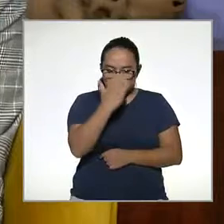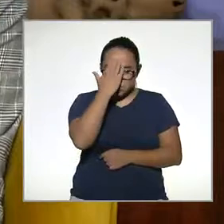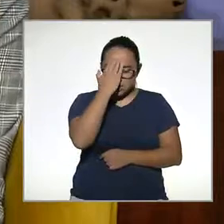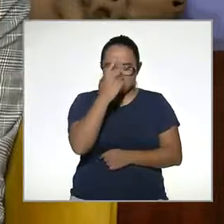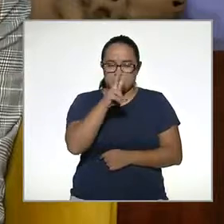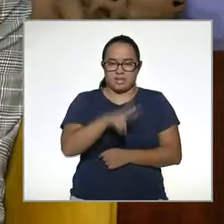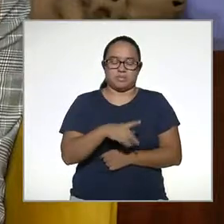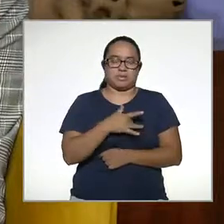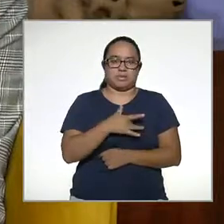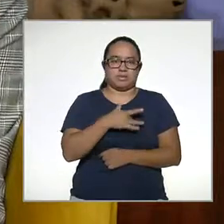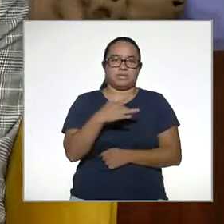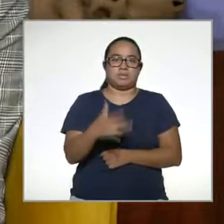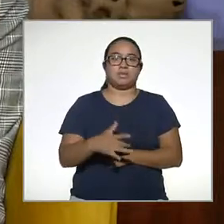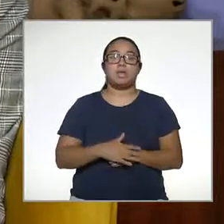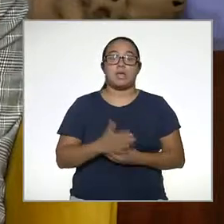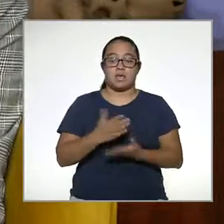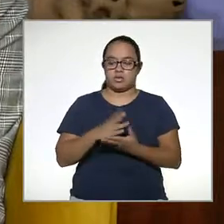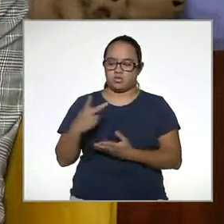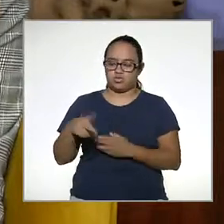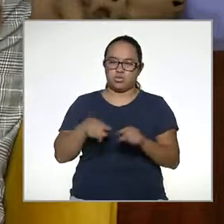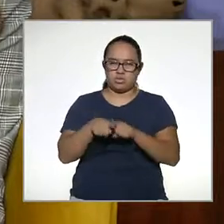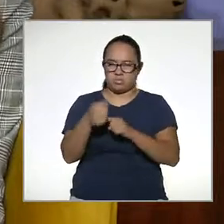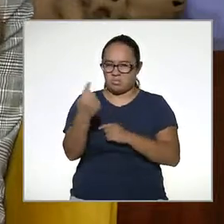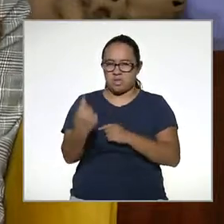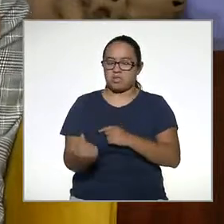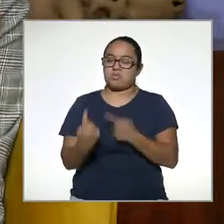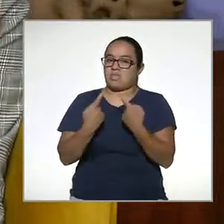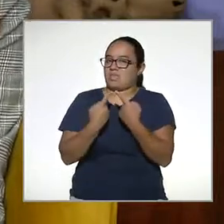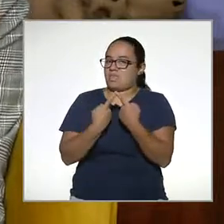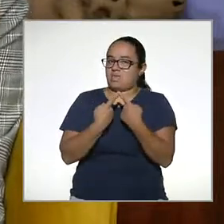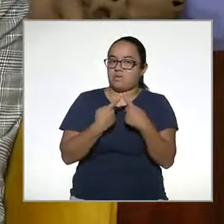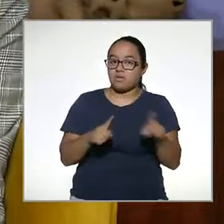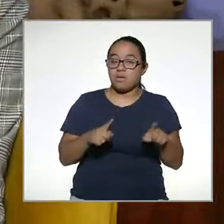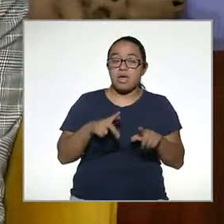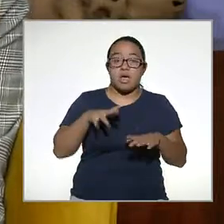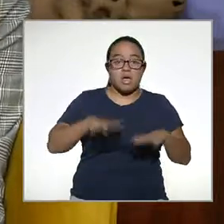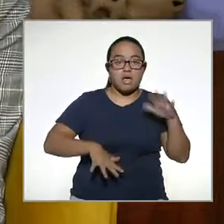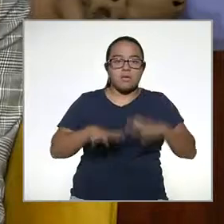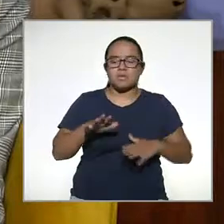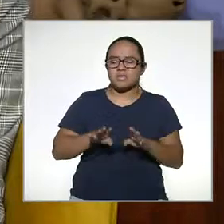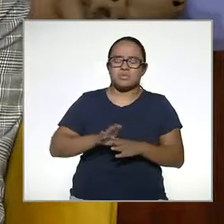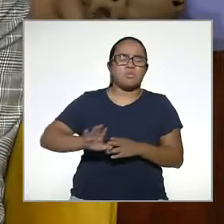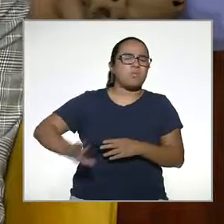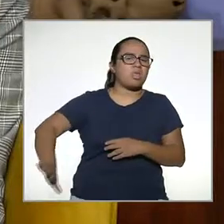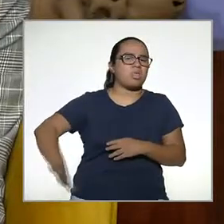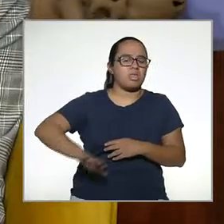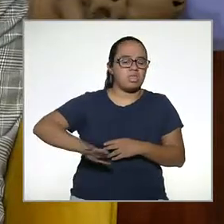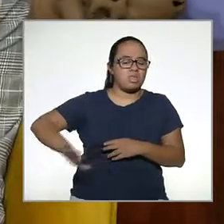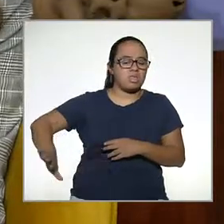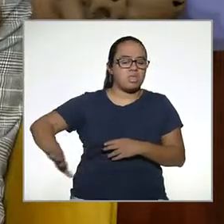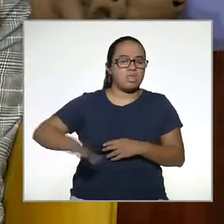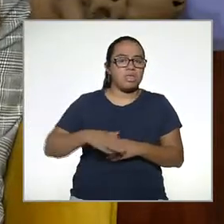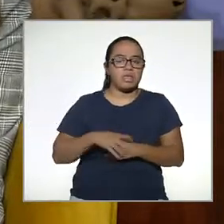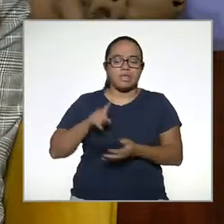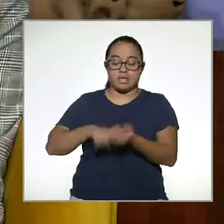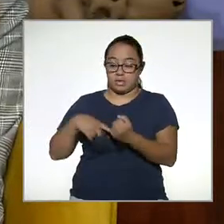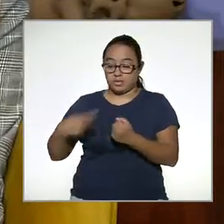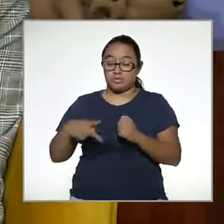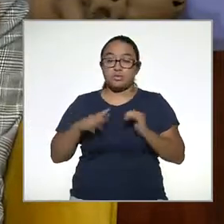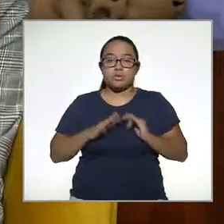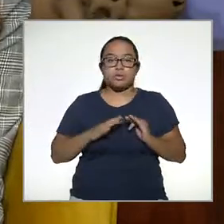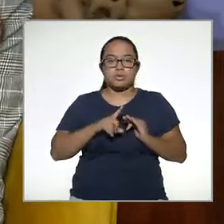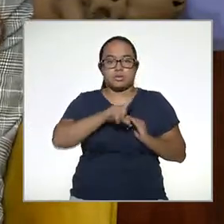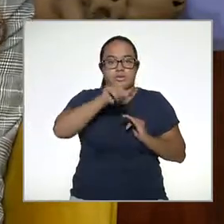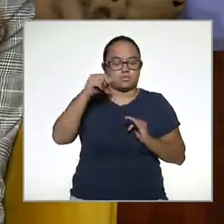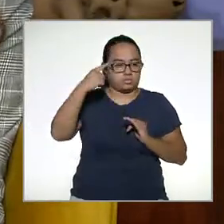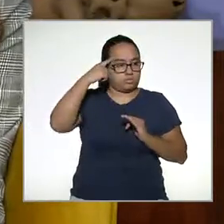doloroso. Además, a su hermano menor, que es todo lo contrario, muchas veces lo hace menos y de repente de ser muy calmado, mi hijo se